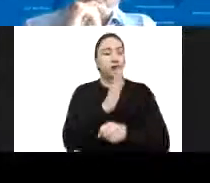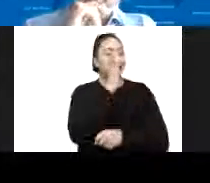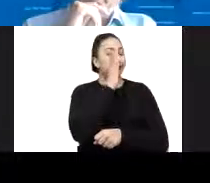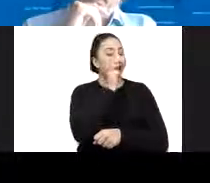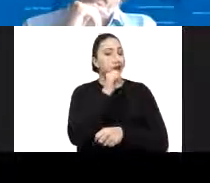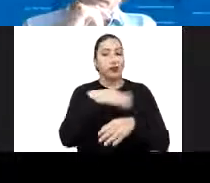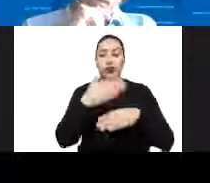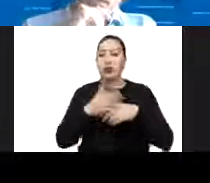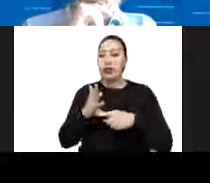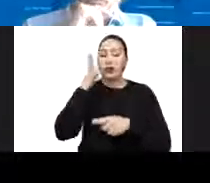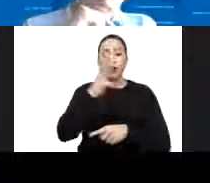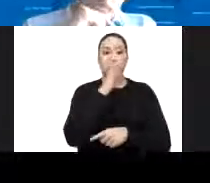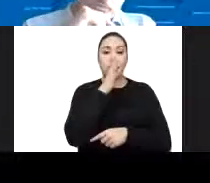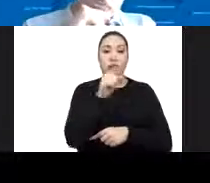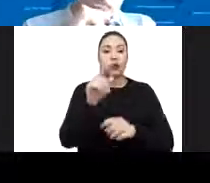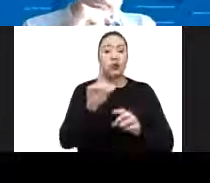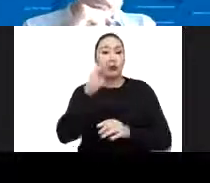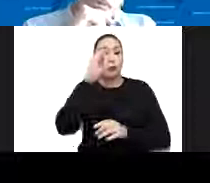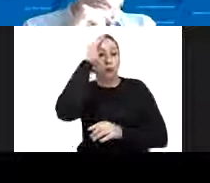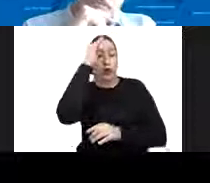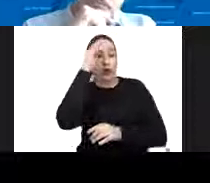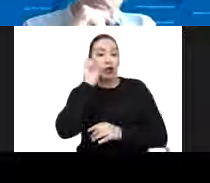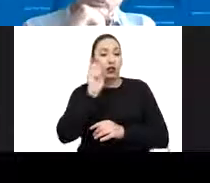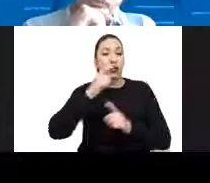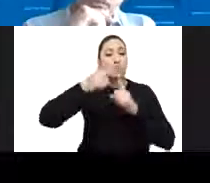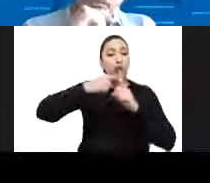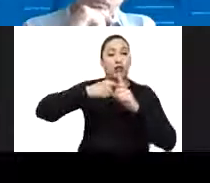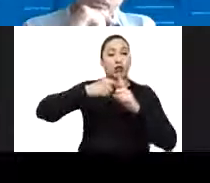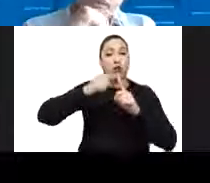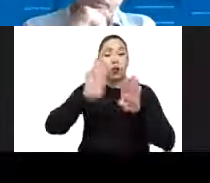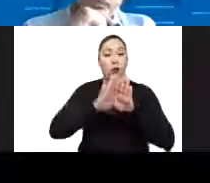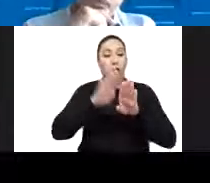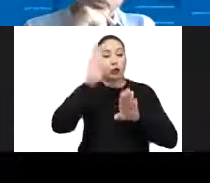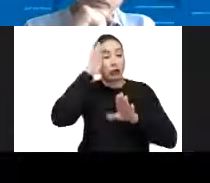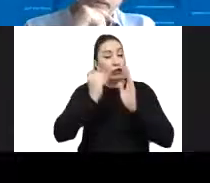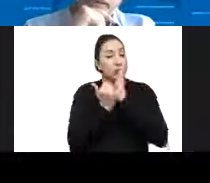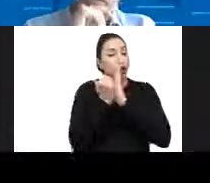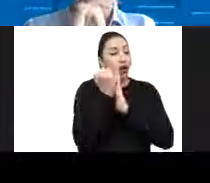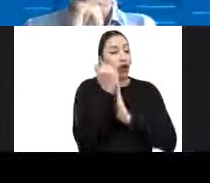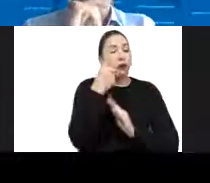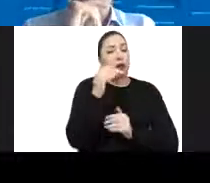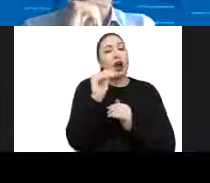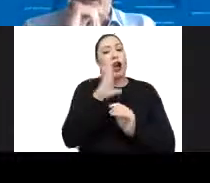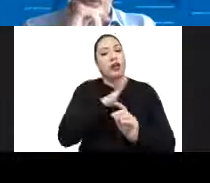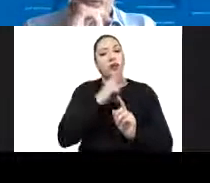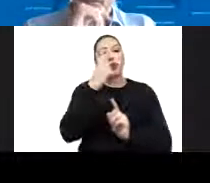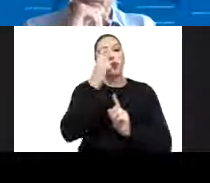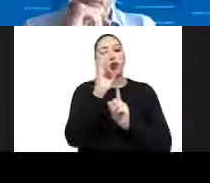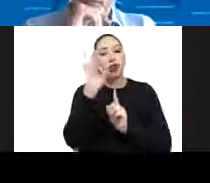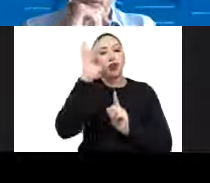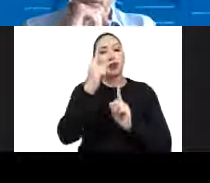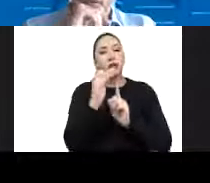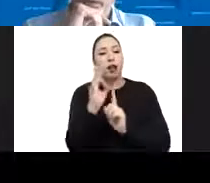es una pérdida, no es un aumento de temperatura demasiado sustancial, sino que estamos hablando de un grado que es